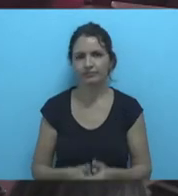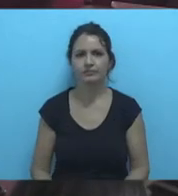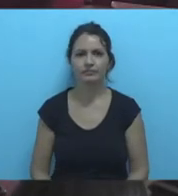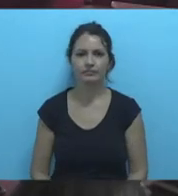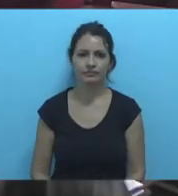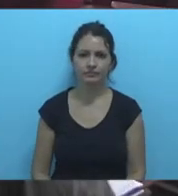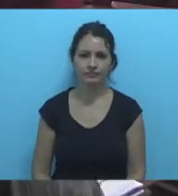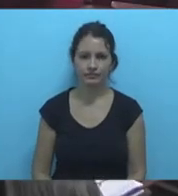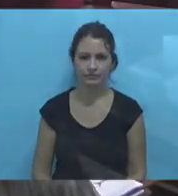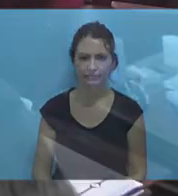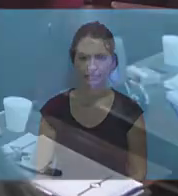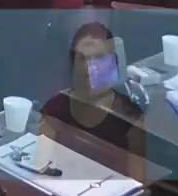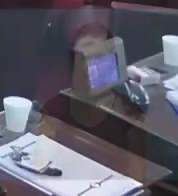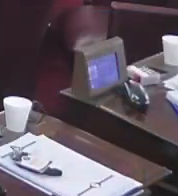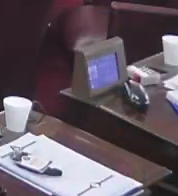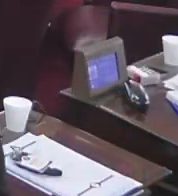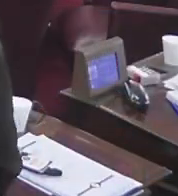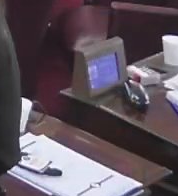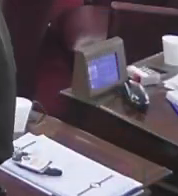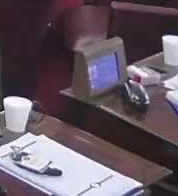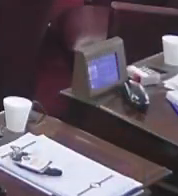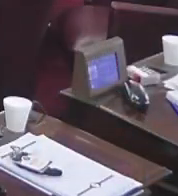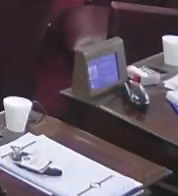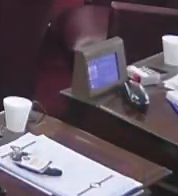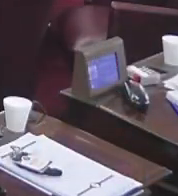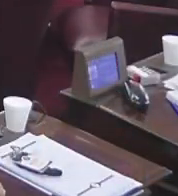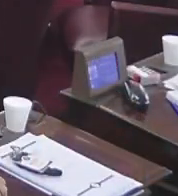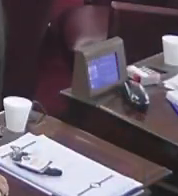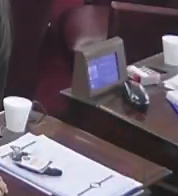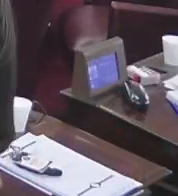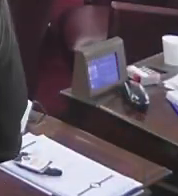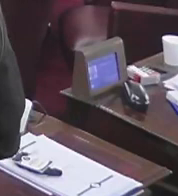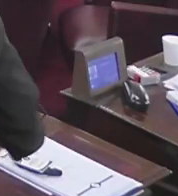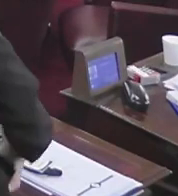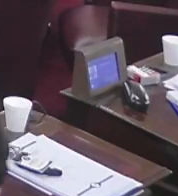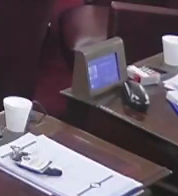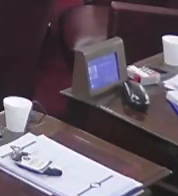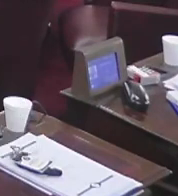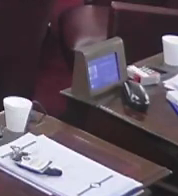Gracias. Bueno, nos vemos.